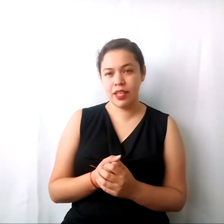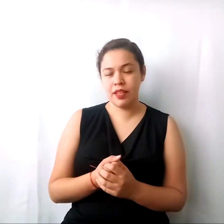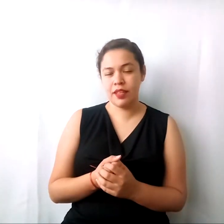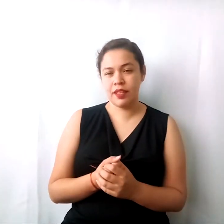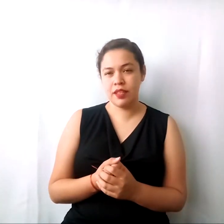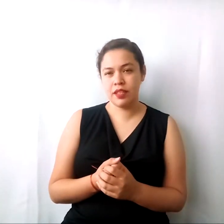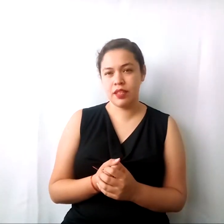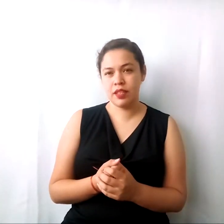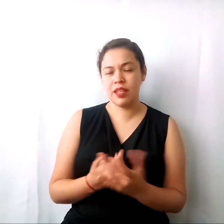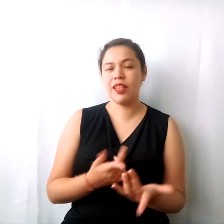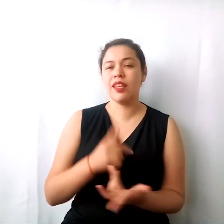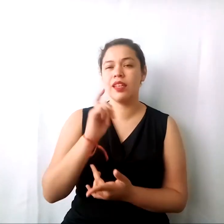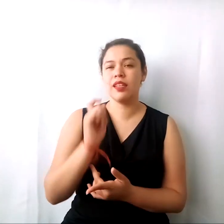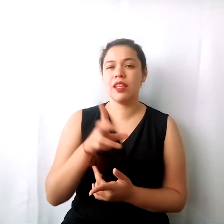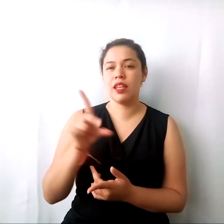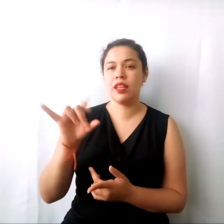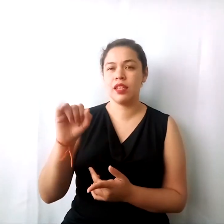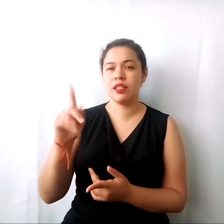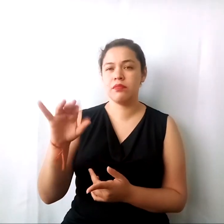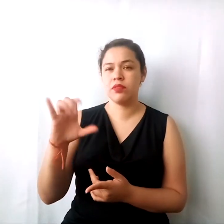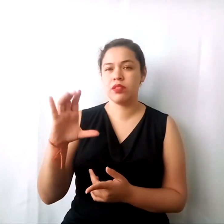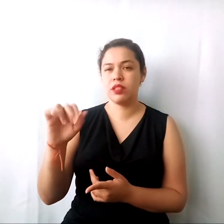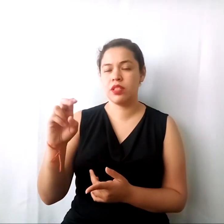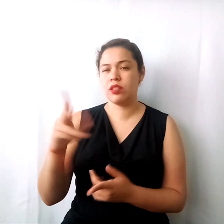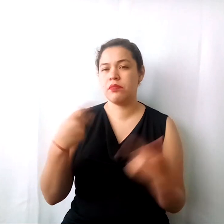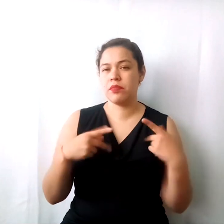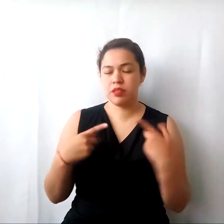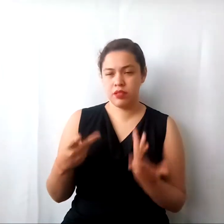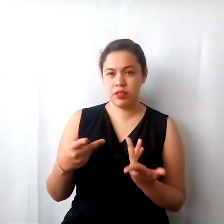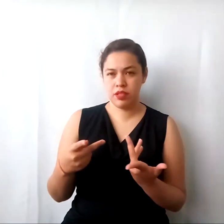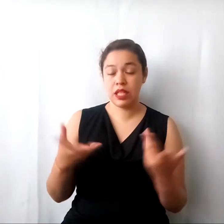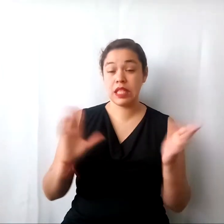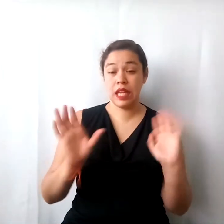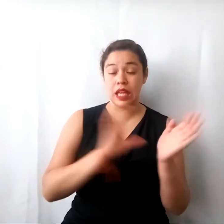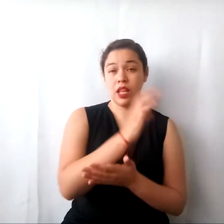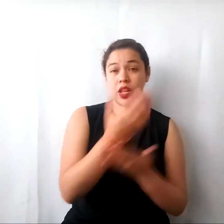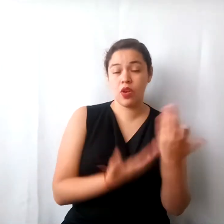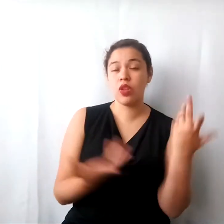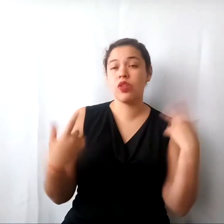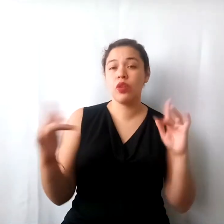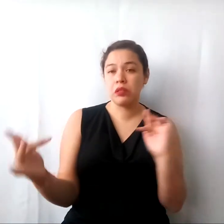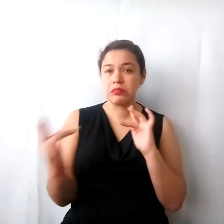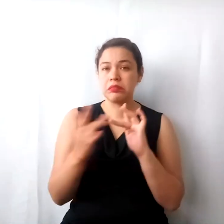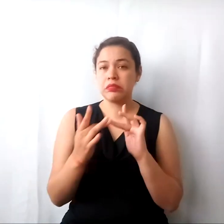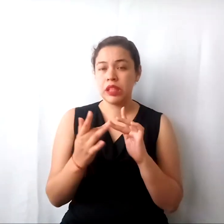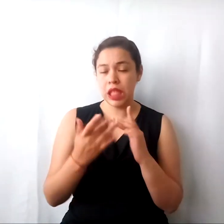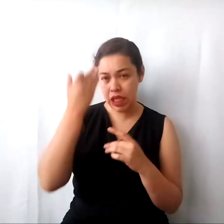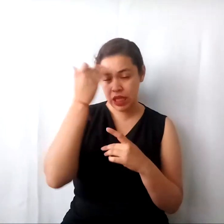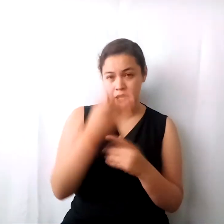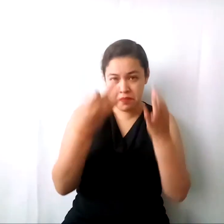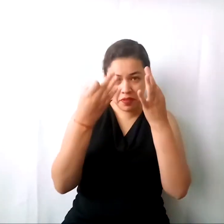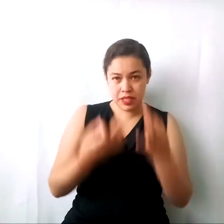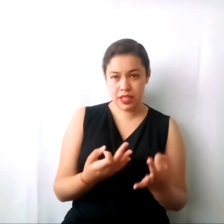¿qué significa poner a disposición personal? Si en el contrato o en la relación es que estén en tiempo real